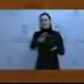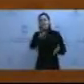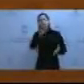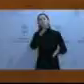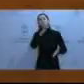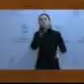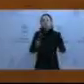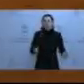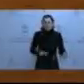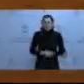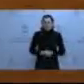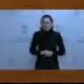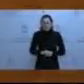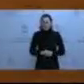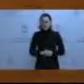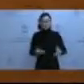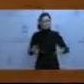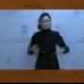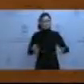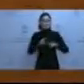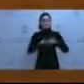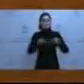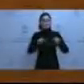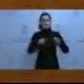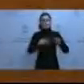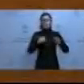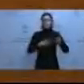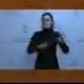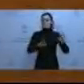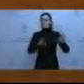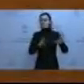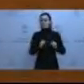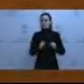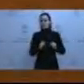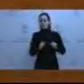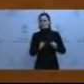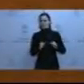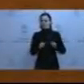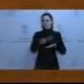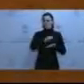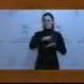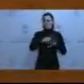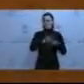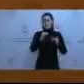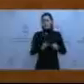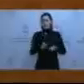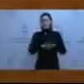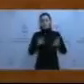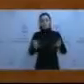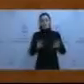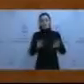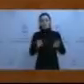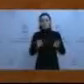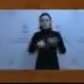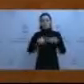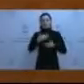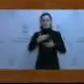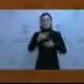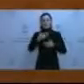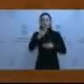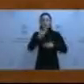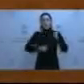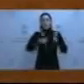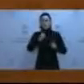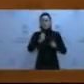cara. Y probablemente estará ya en la agenda este señor Arbizu para ser promocionado como director